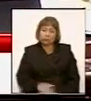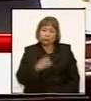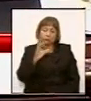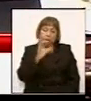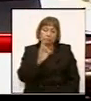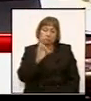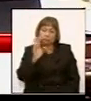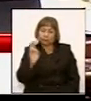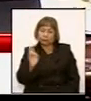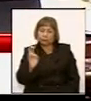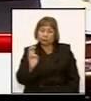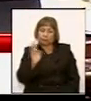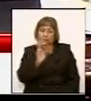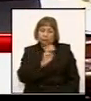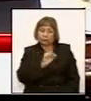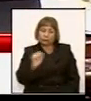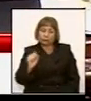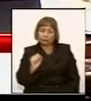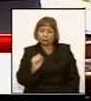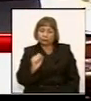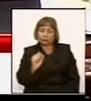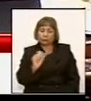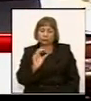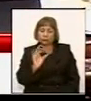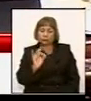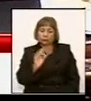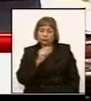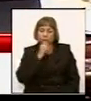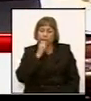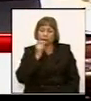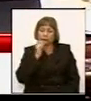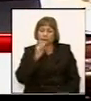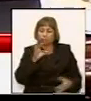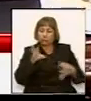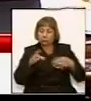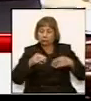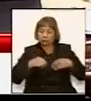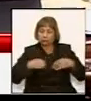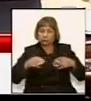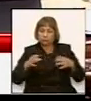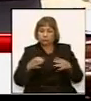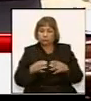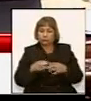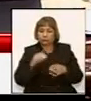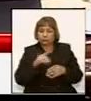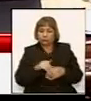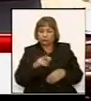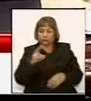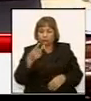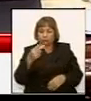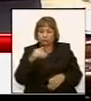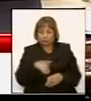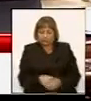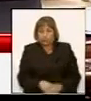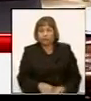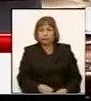77 votos a favor, 6 en contra, 8 abstenciones. Ha sido aprobada la exoneración de la segunda